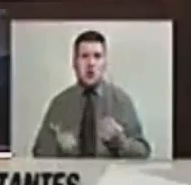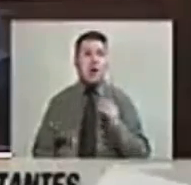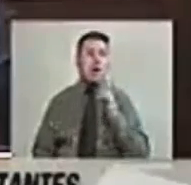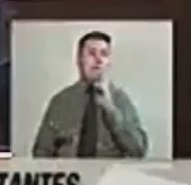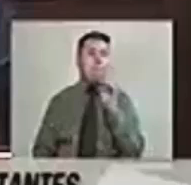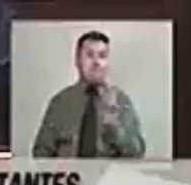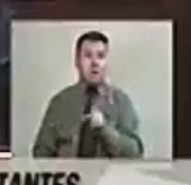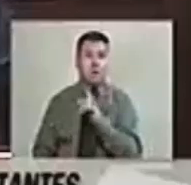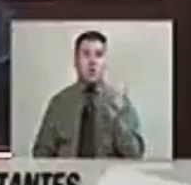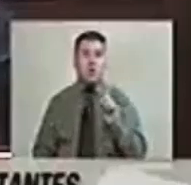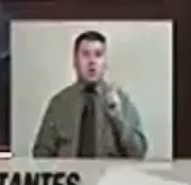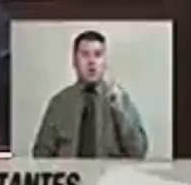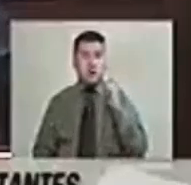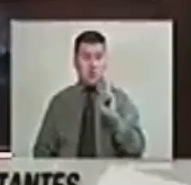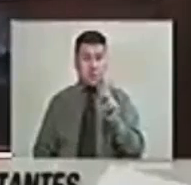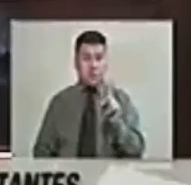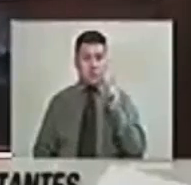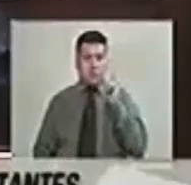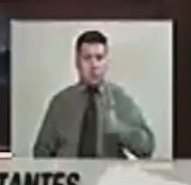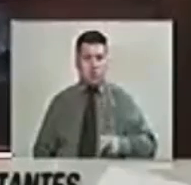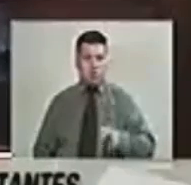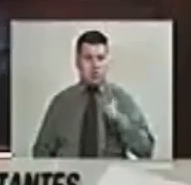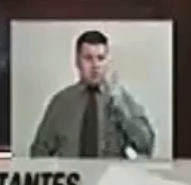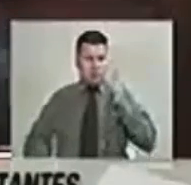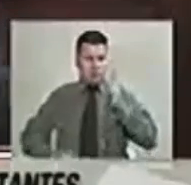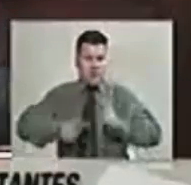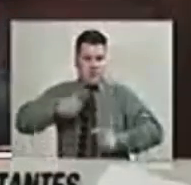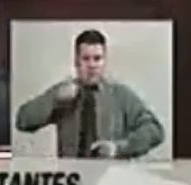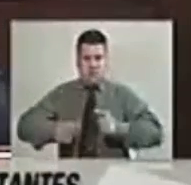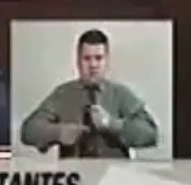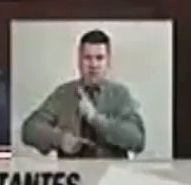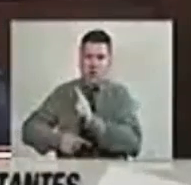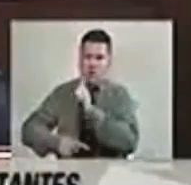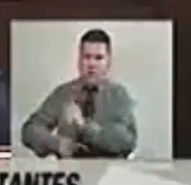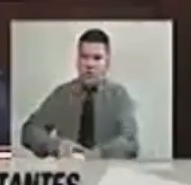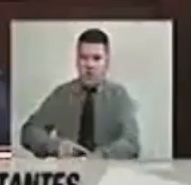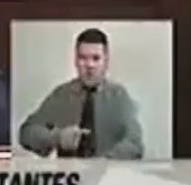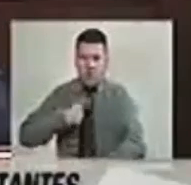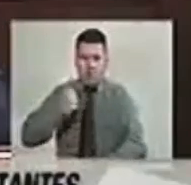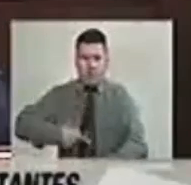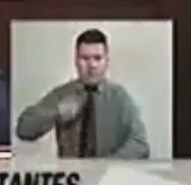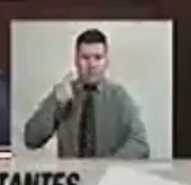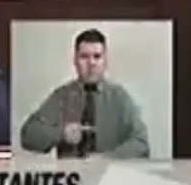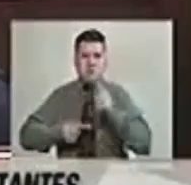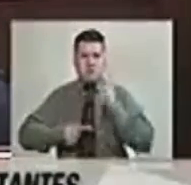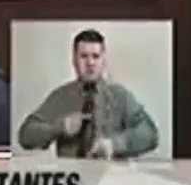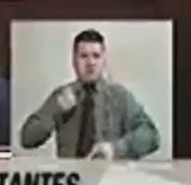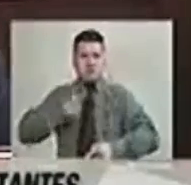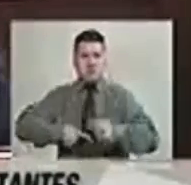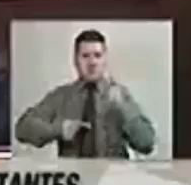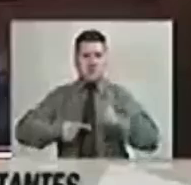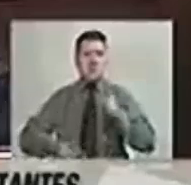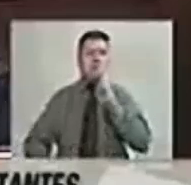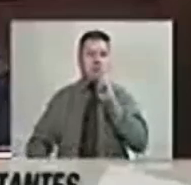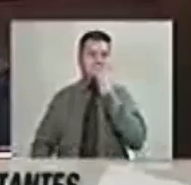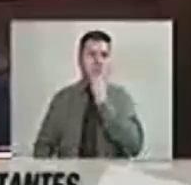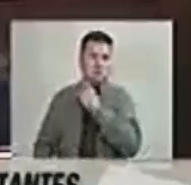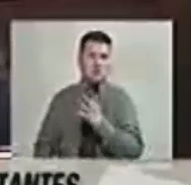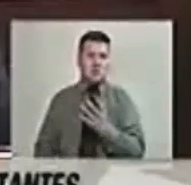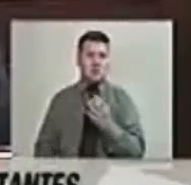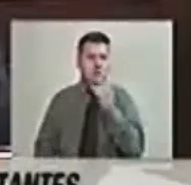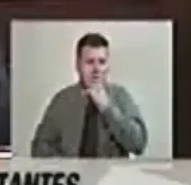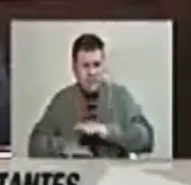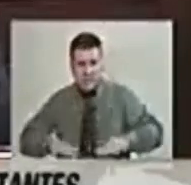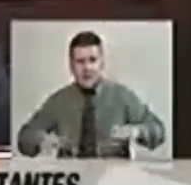enfrenta a una dictadura del siglo XXI y no tenemos que tener duda de lo que estamos enfrentando en este momento, incluso en el plano